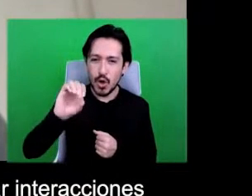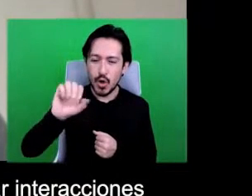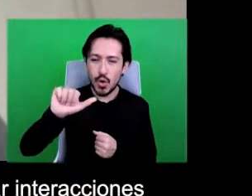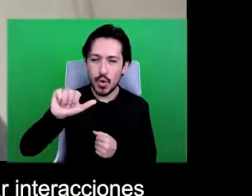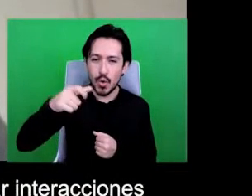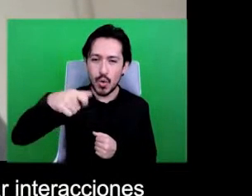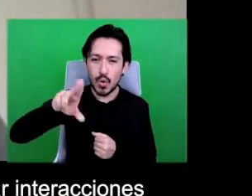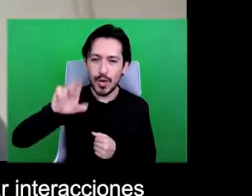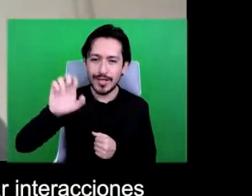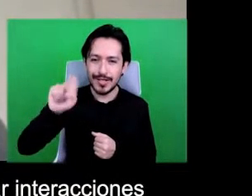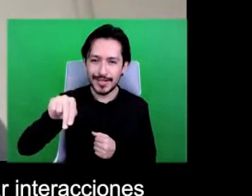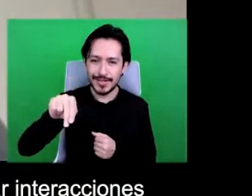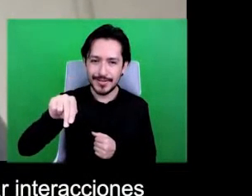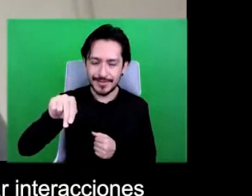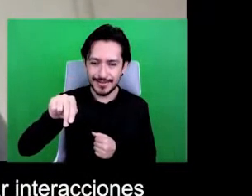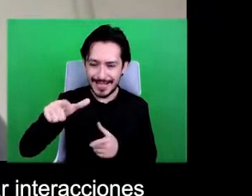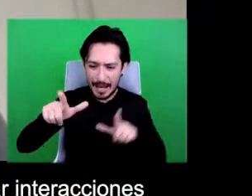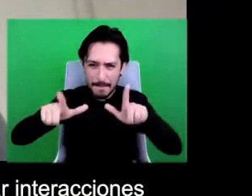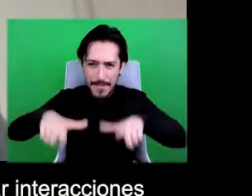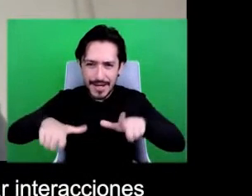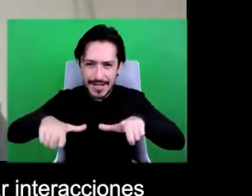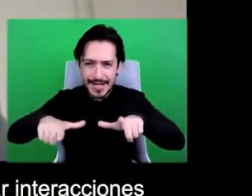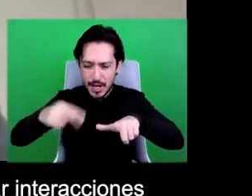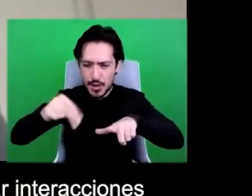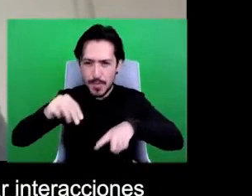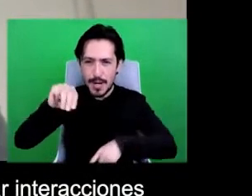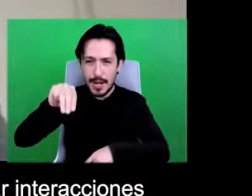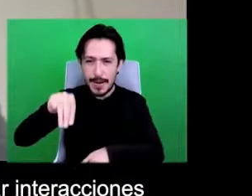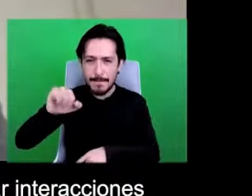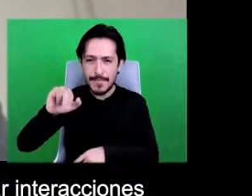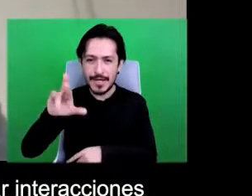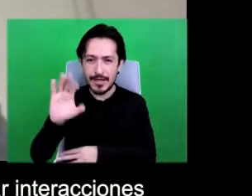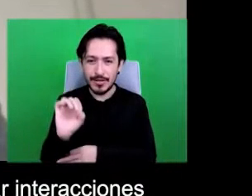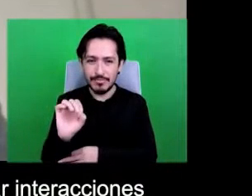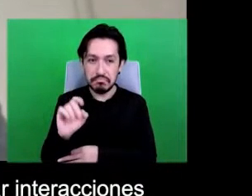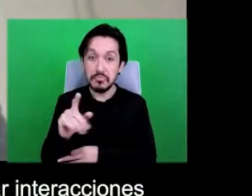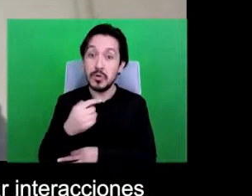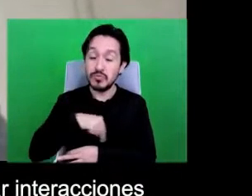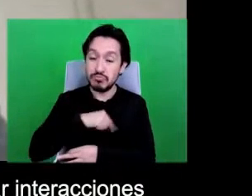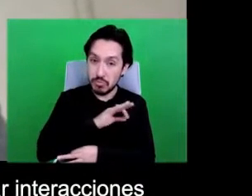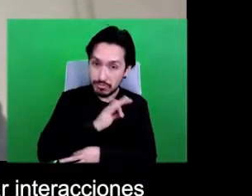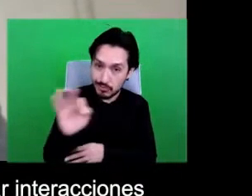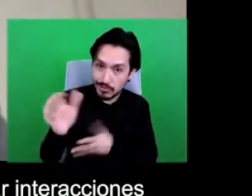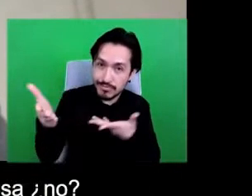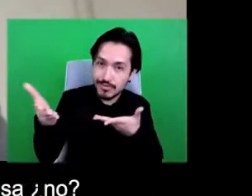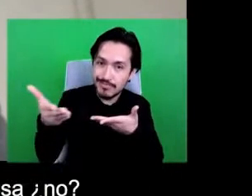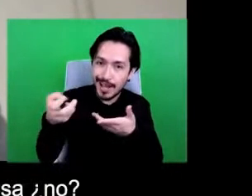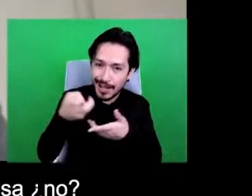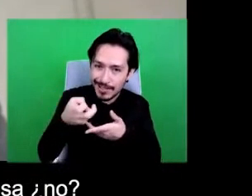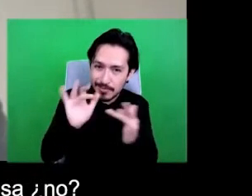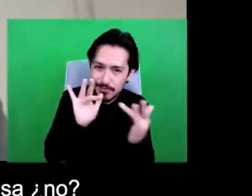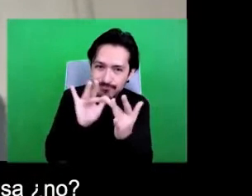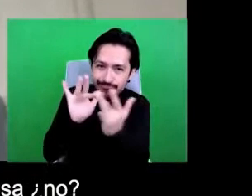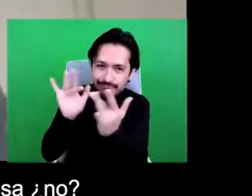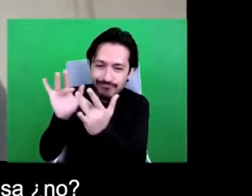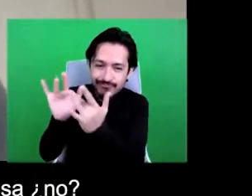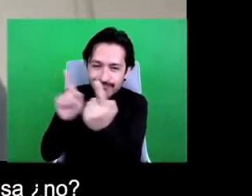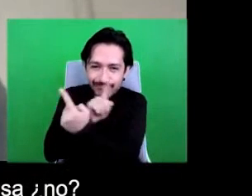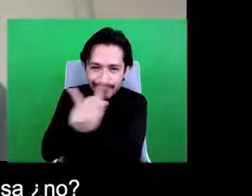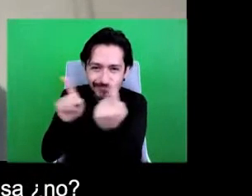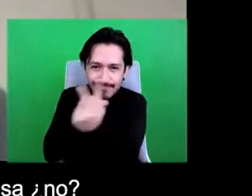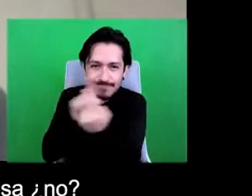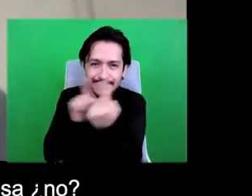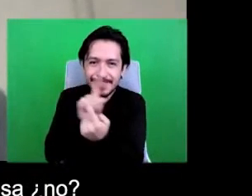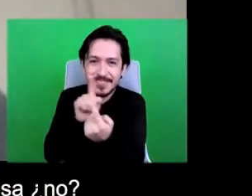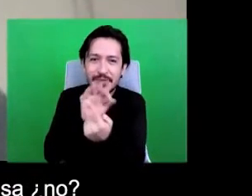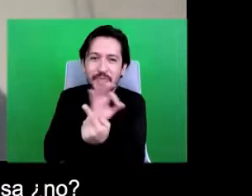espacios colaborativos donde podemos generar interacciones a través de una pantalla y, como bien decía Joaquín, sentirnos que estamos